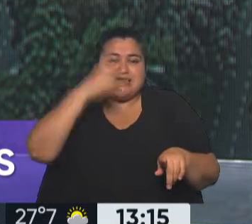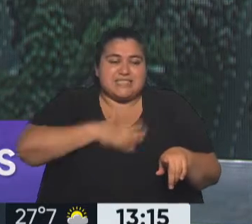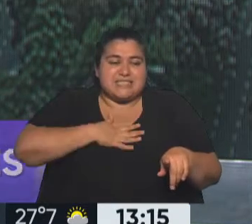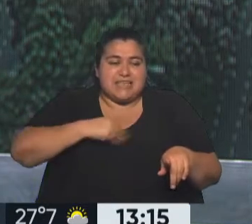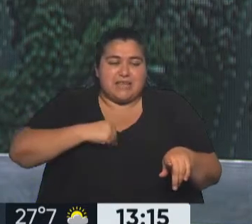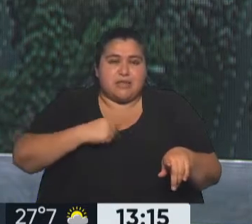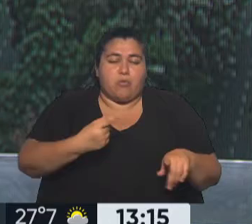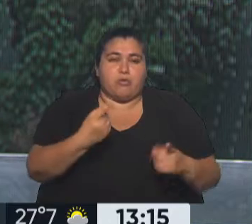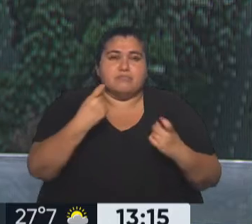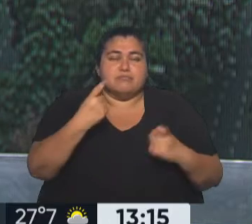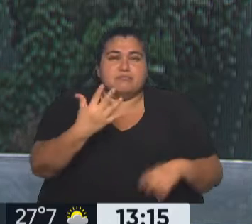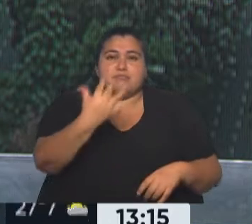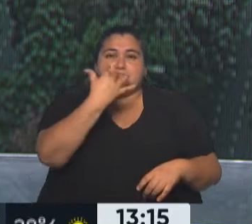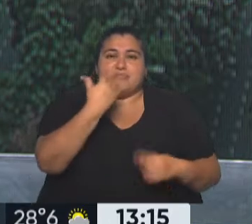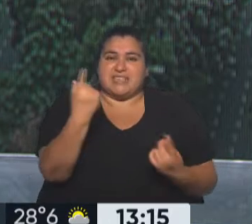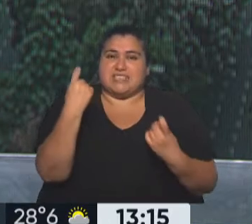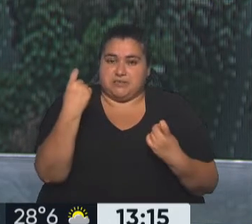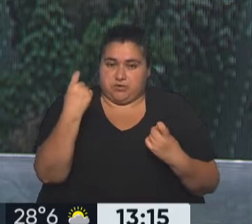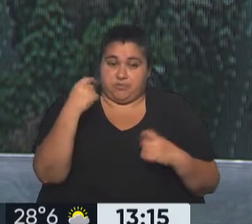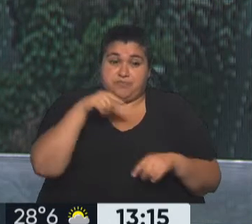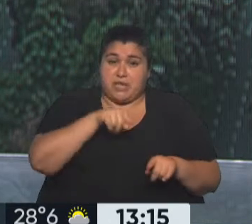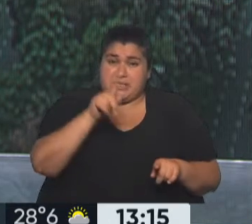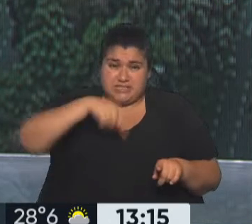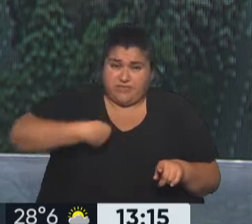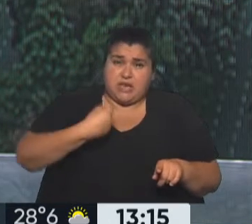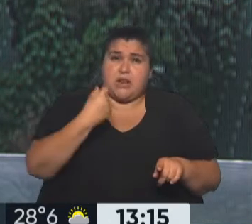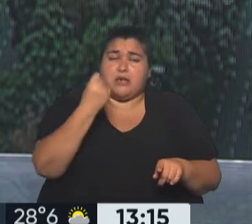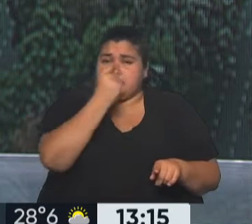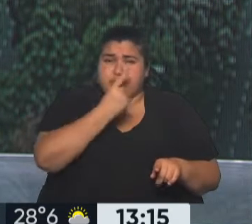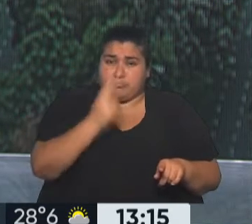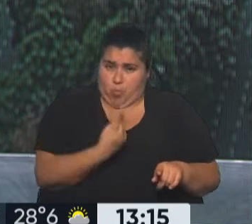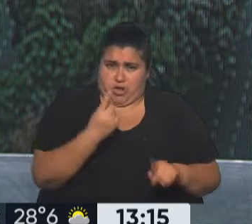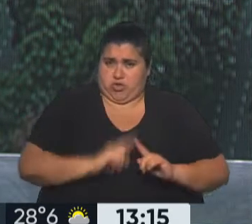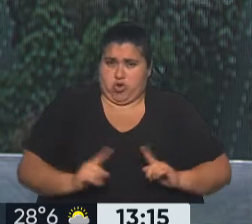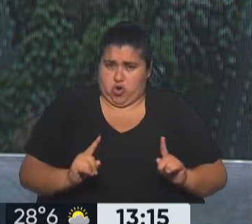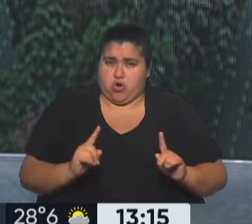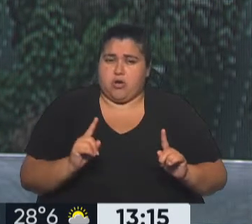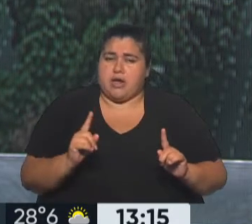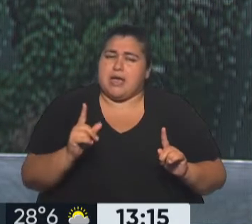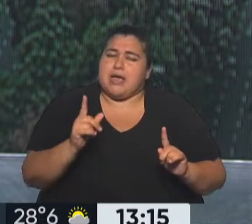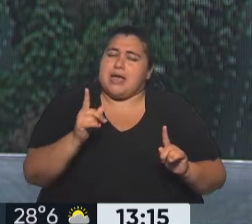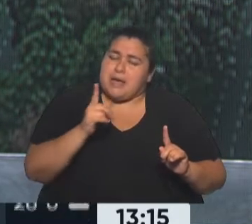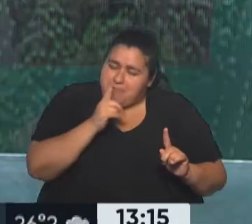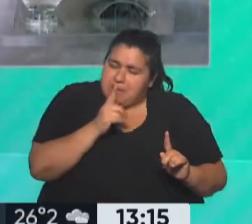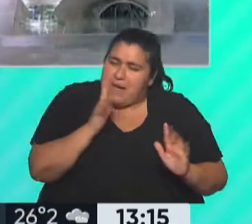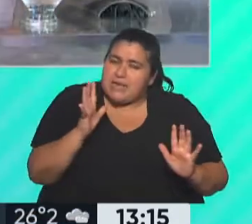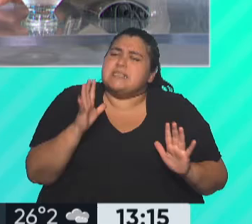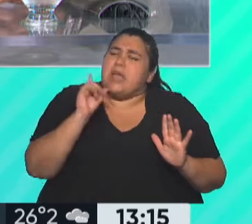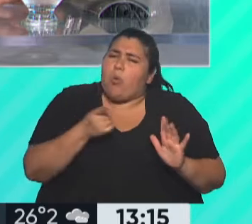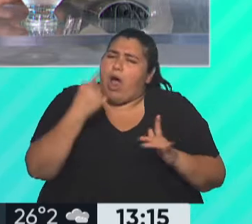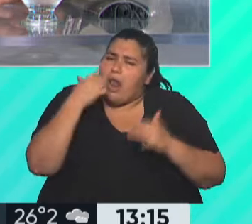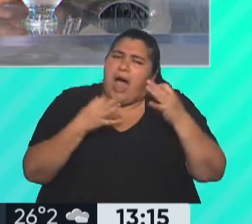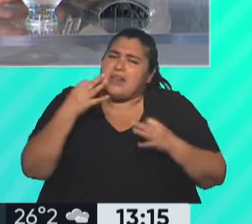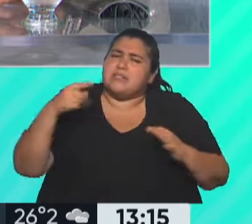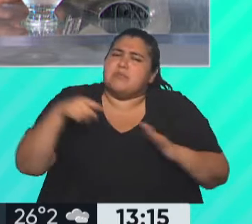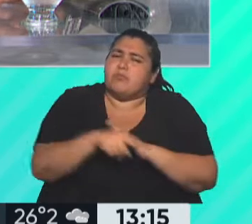aire. Esto normalmente no produce la muerte inmediatamente, con lo que a mí me parece más real. Igualmente habrá que ver los